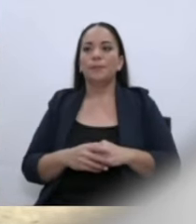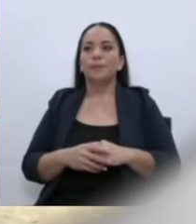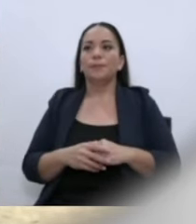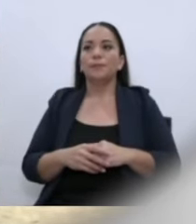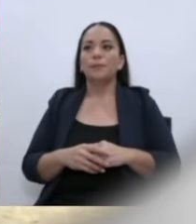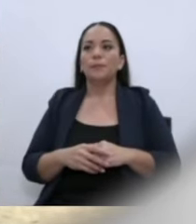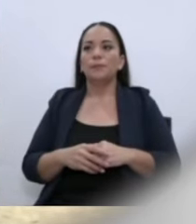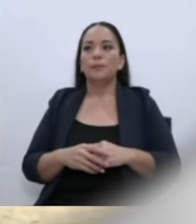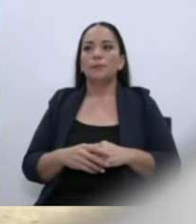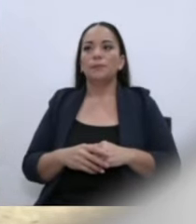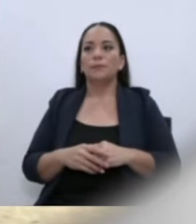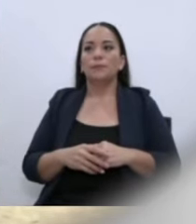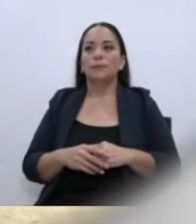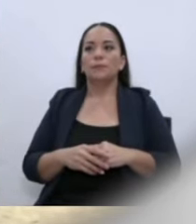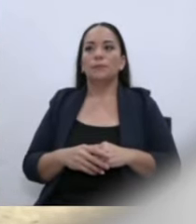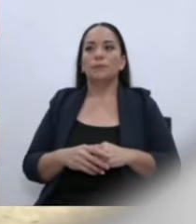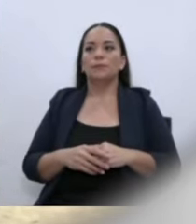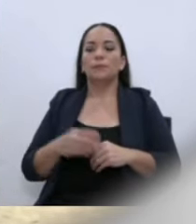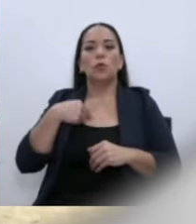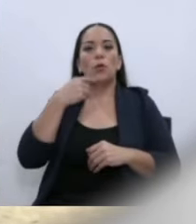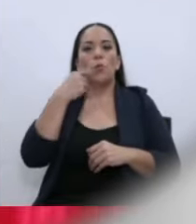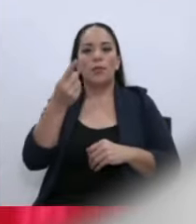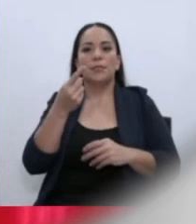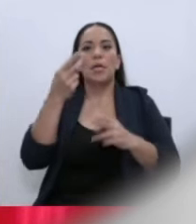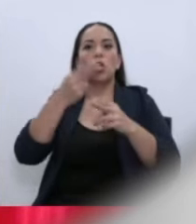Le voy a decir el nombre del diputado,